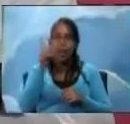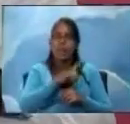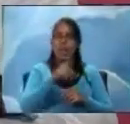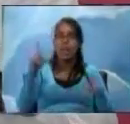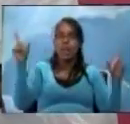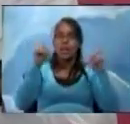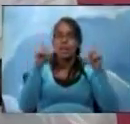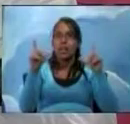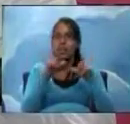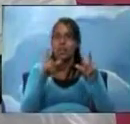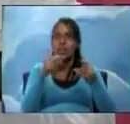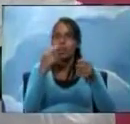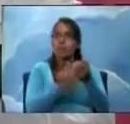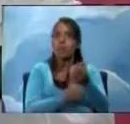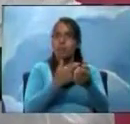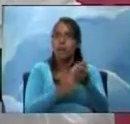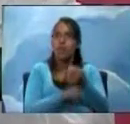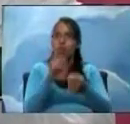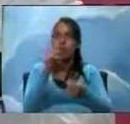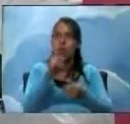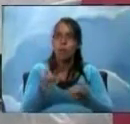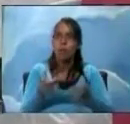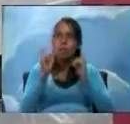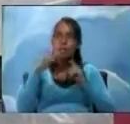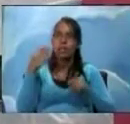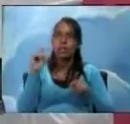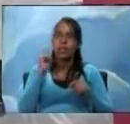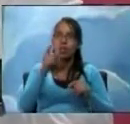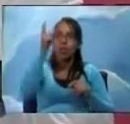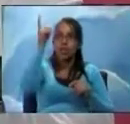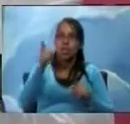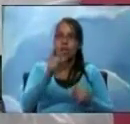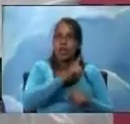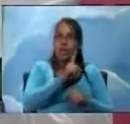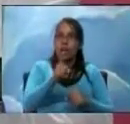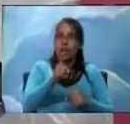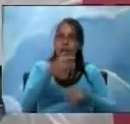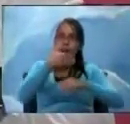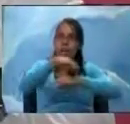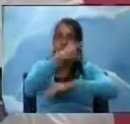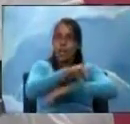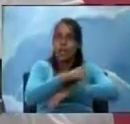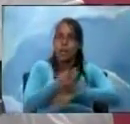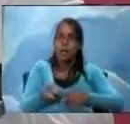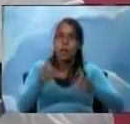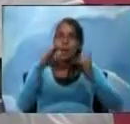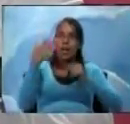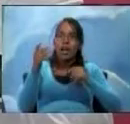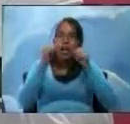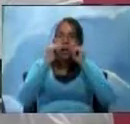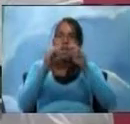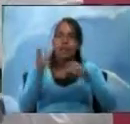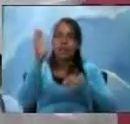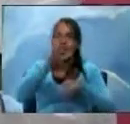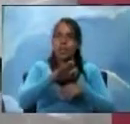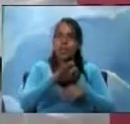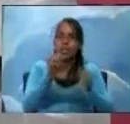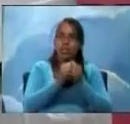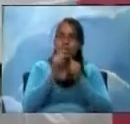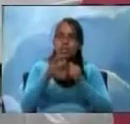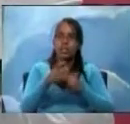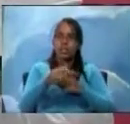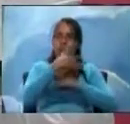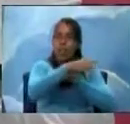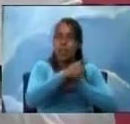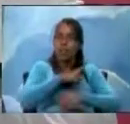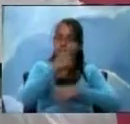a través de la televisora, hermano, no permita que usted sea uno de la fila de la izquierda. Permita que la bendición esté con usted al